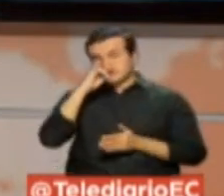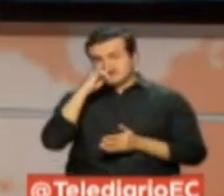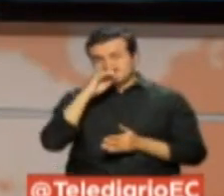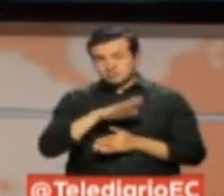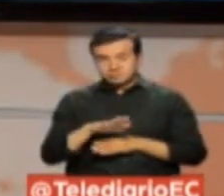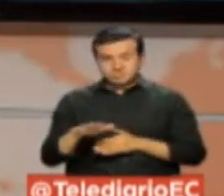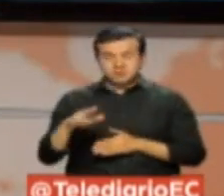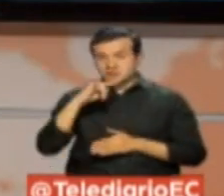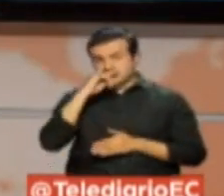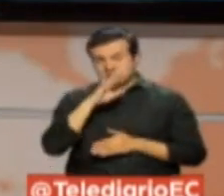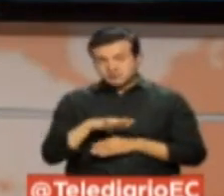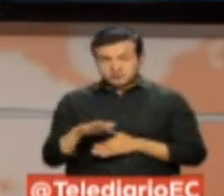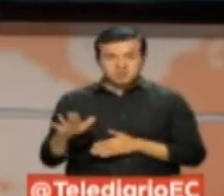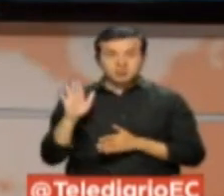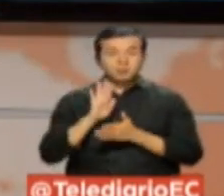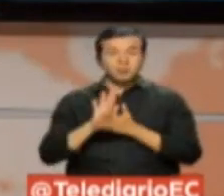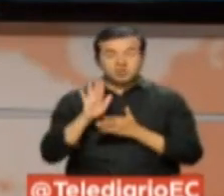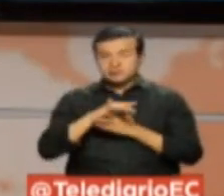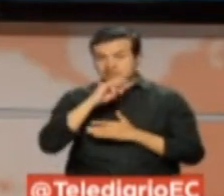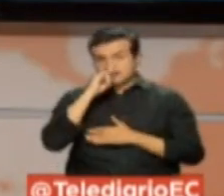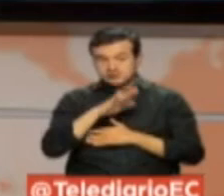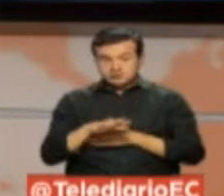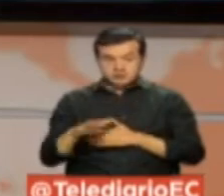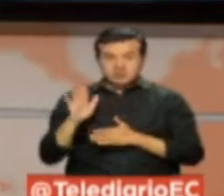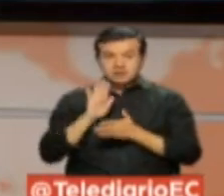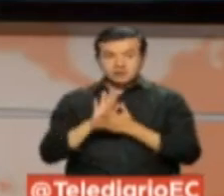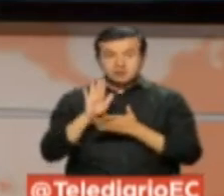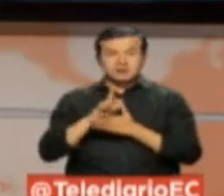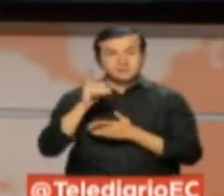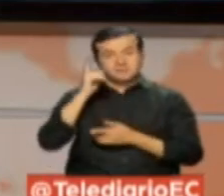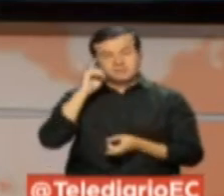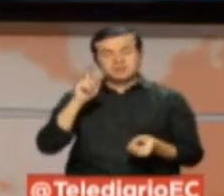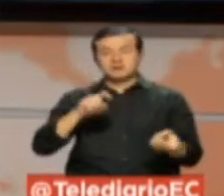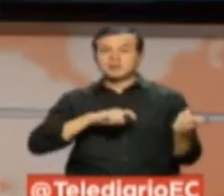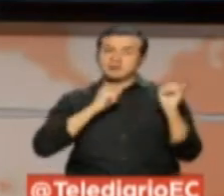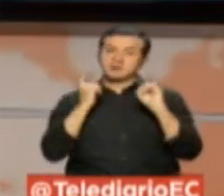kinder, desde los niños de escuela, cambiar un poco el